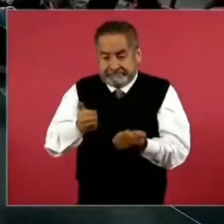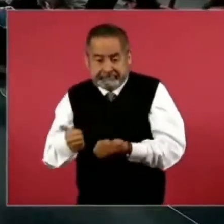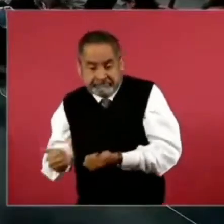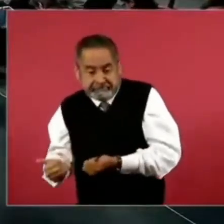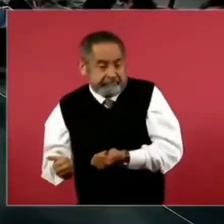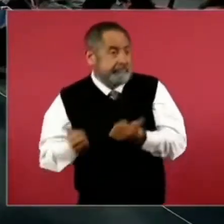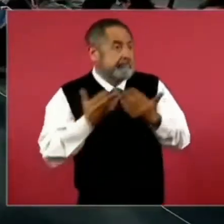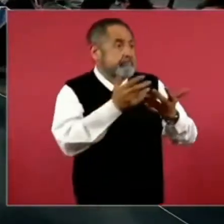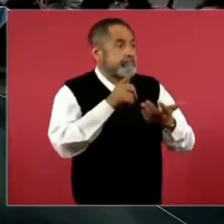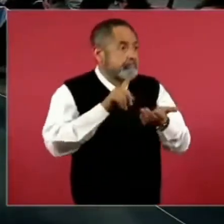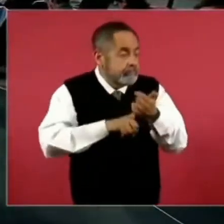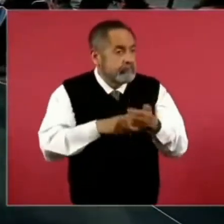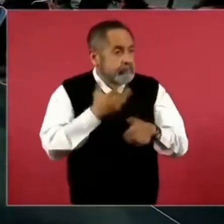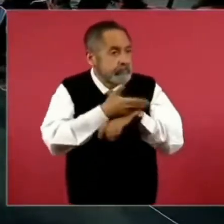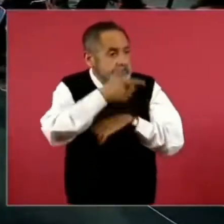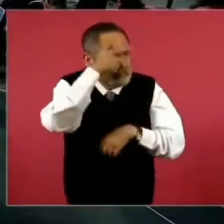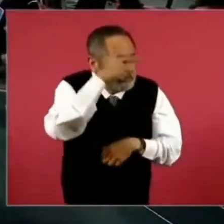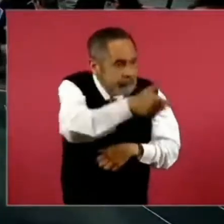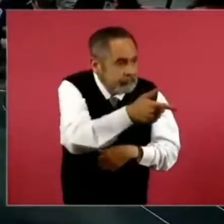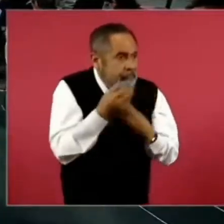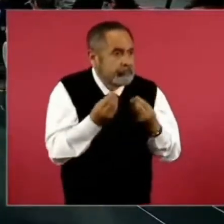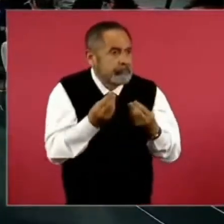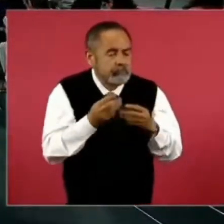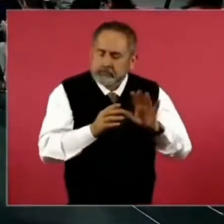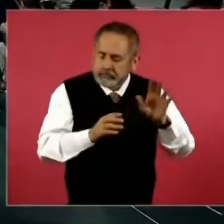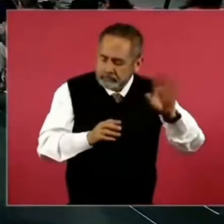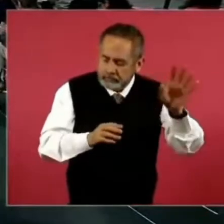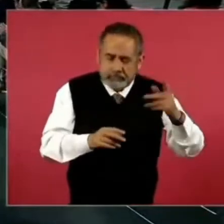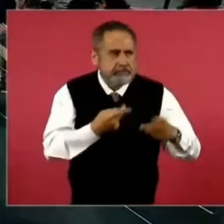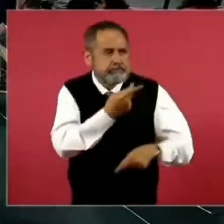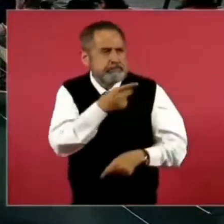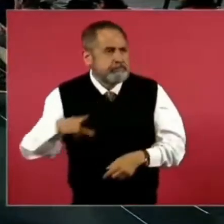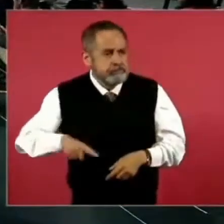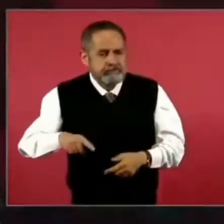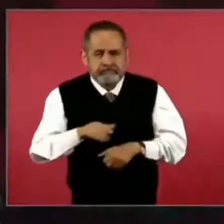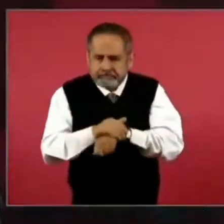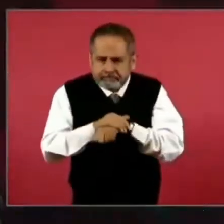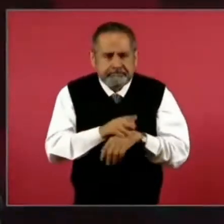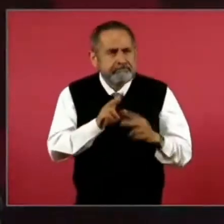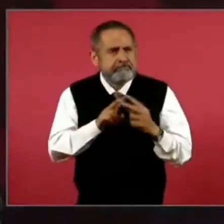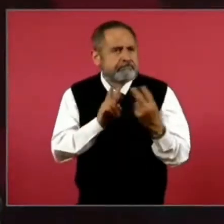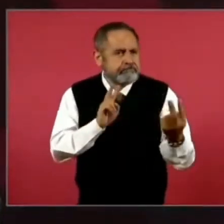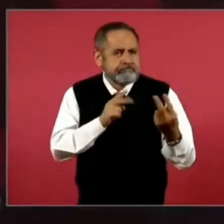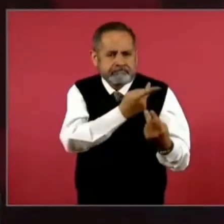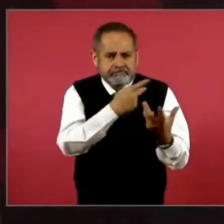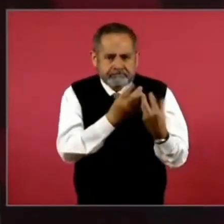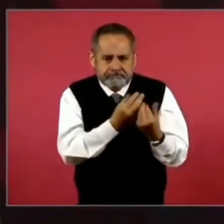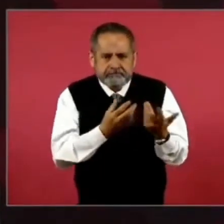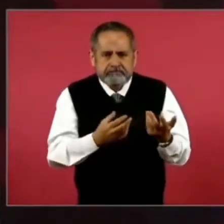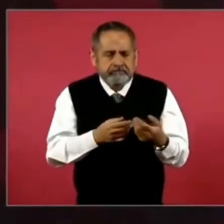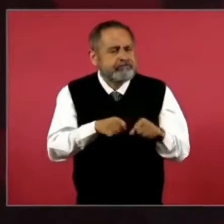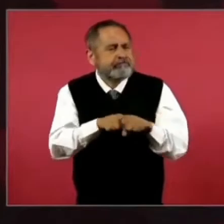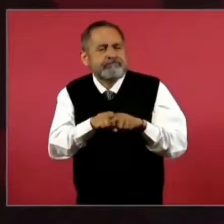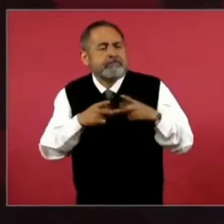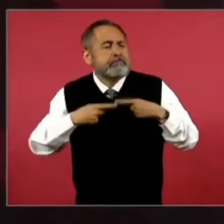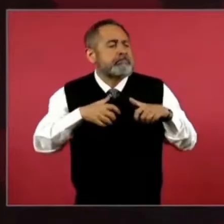un gobierno amigo, vecino, por un pueblo